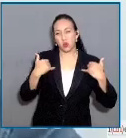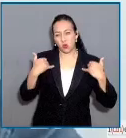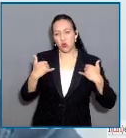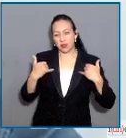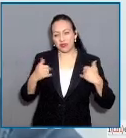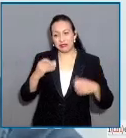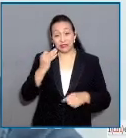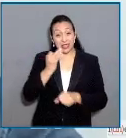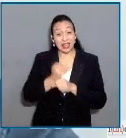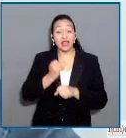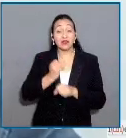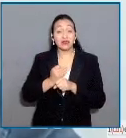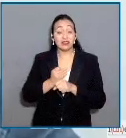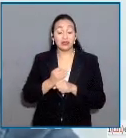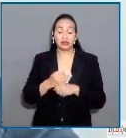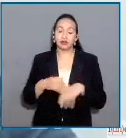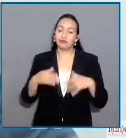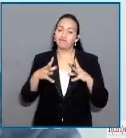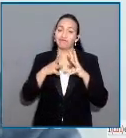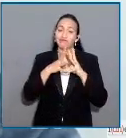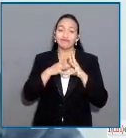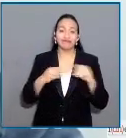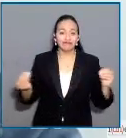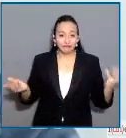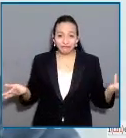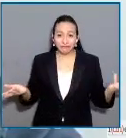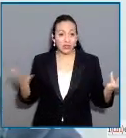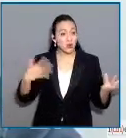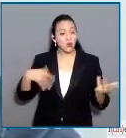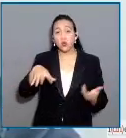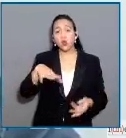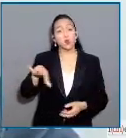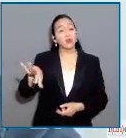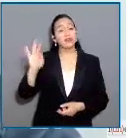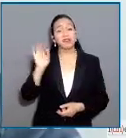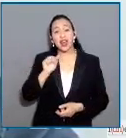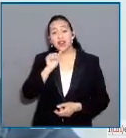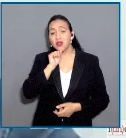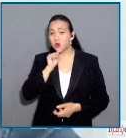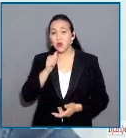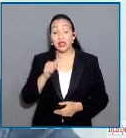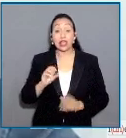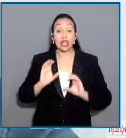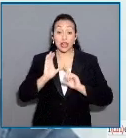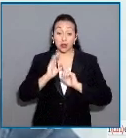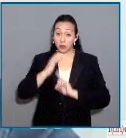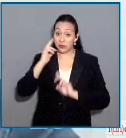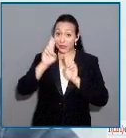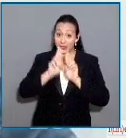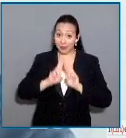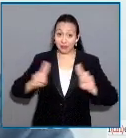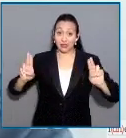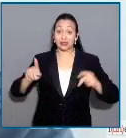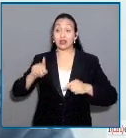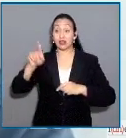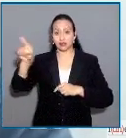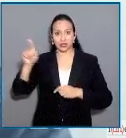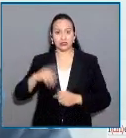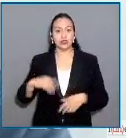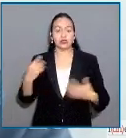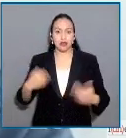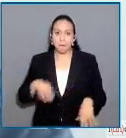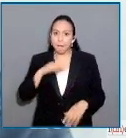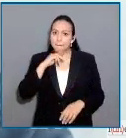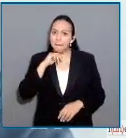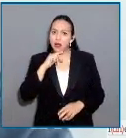encuentran desaparecidas o desaparecidos, y el Comité de Naciones Unidas y los diferentes organismos internacionales han